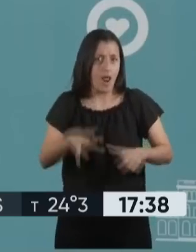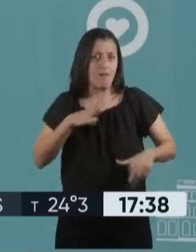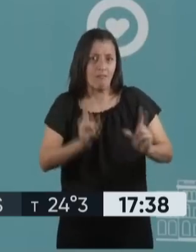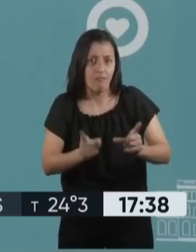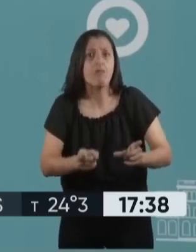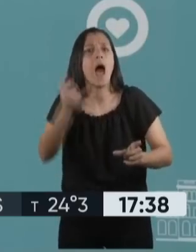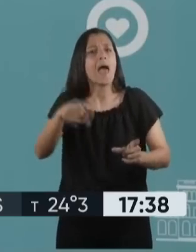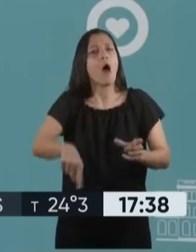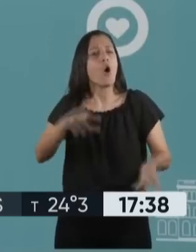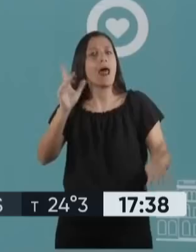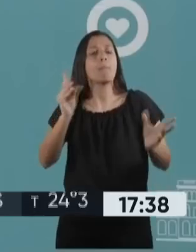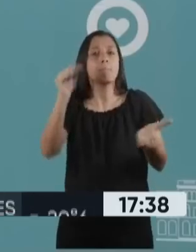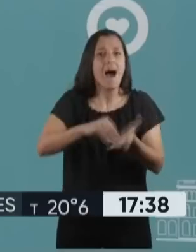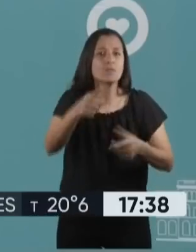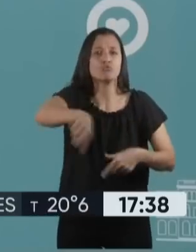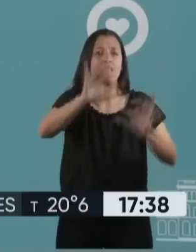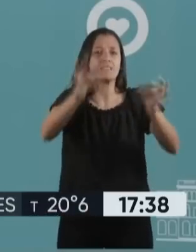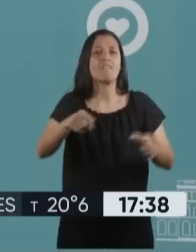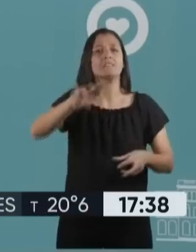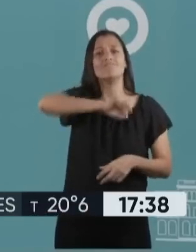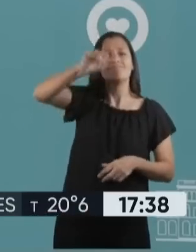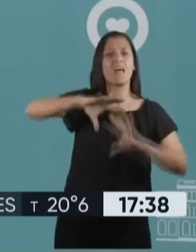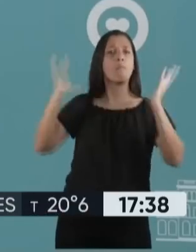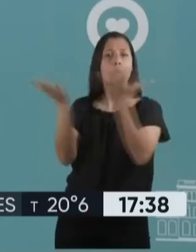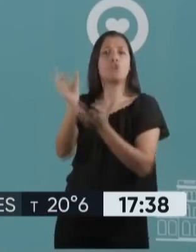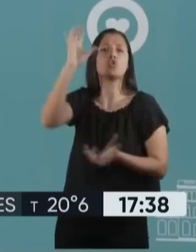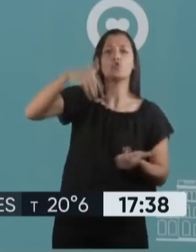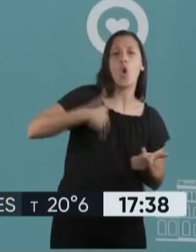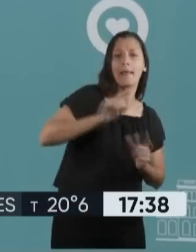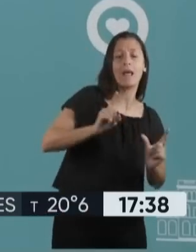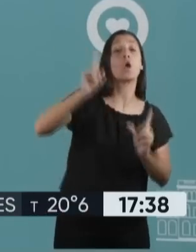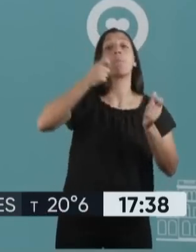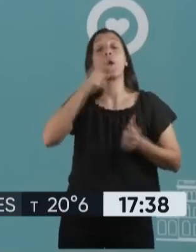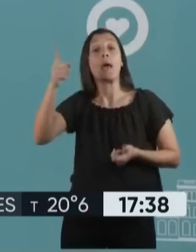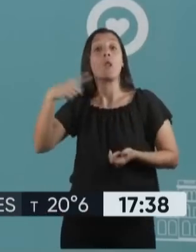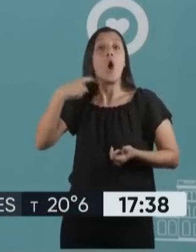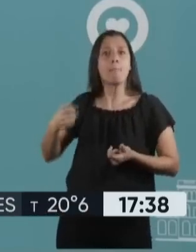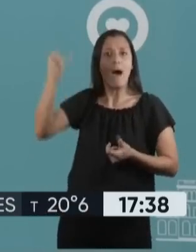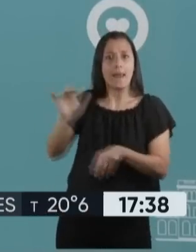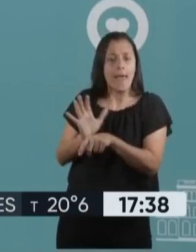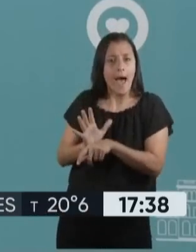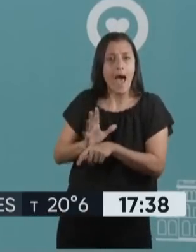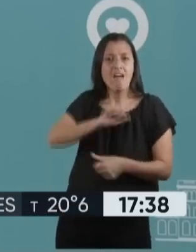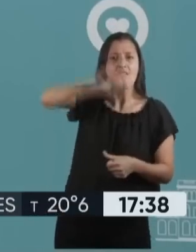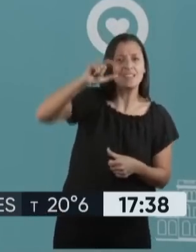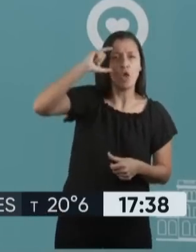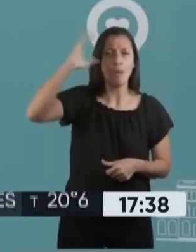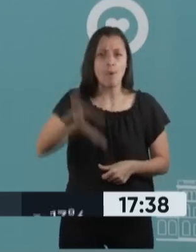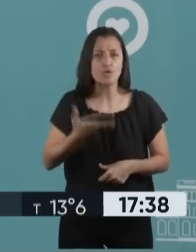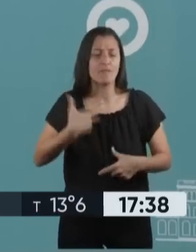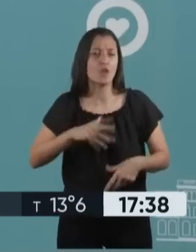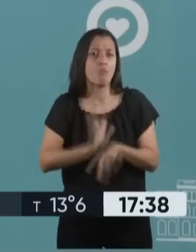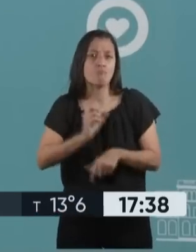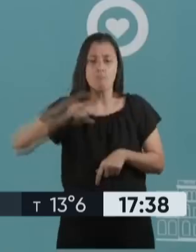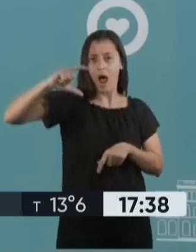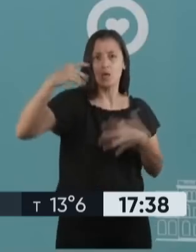fuerte. Ustedes saben lo que está haciendo la crisis inflacionaria en el mundo. En este momento España espera una inflación de 10 puntos, que significa para lo que era la inflación de